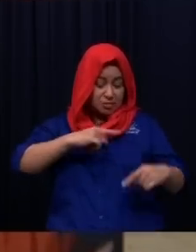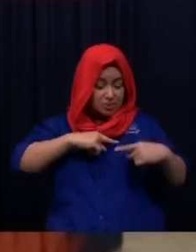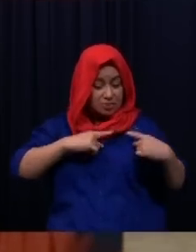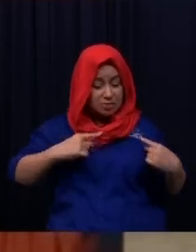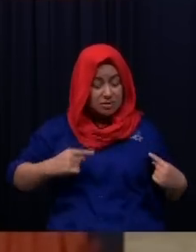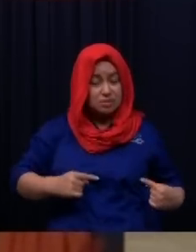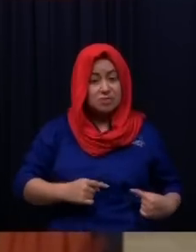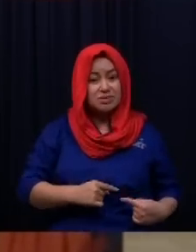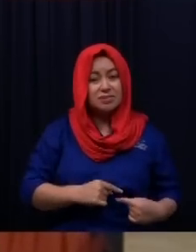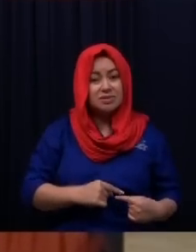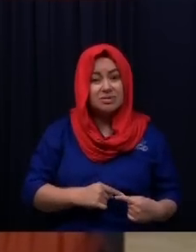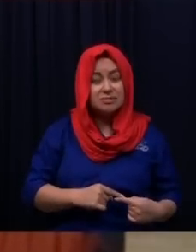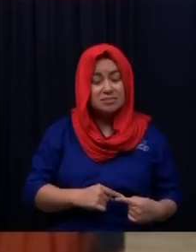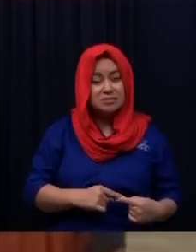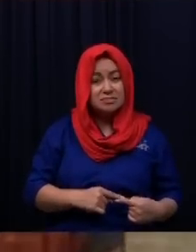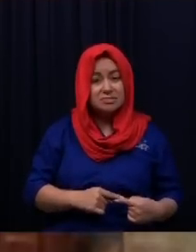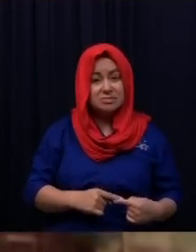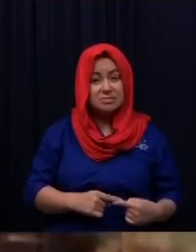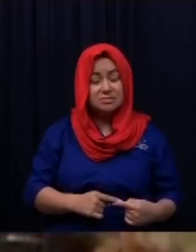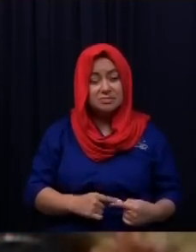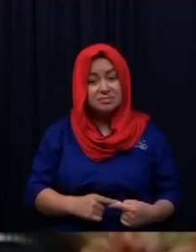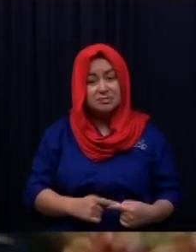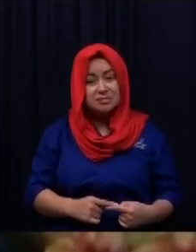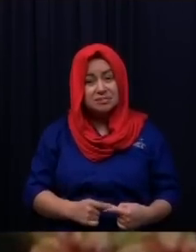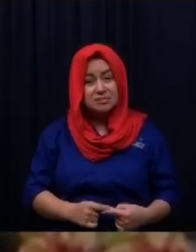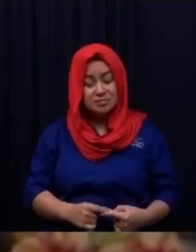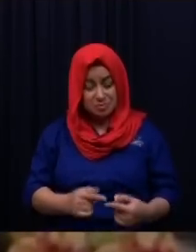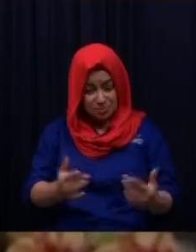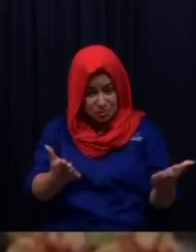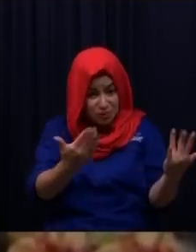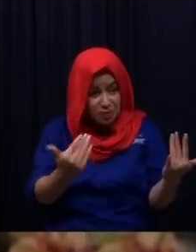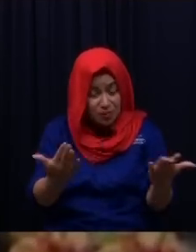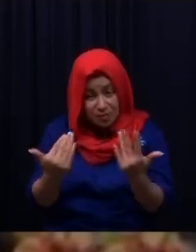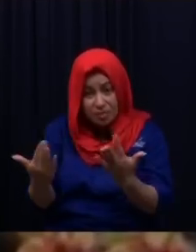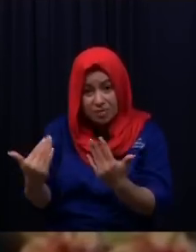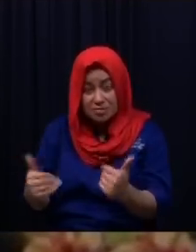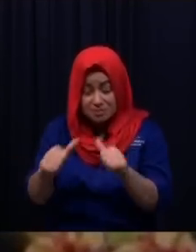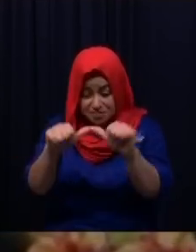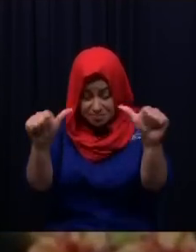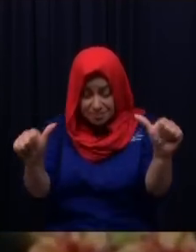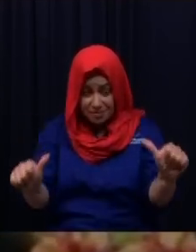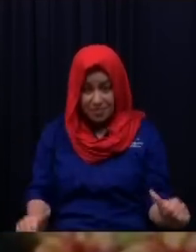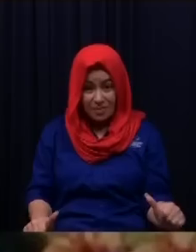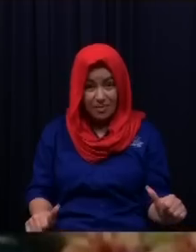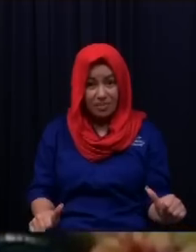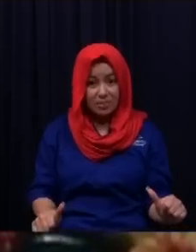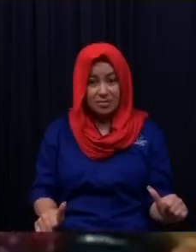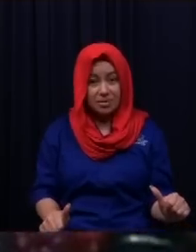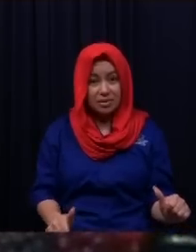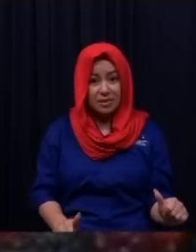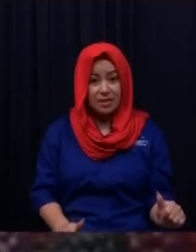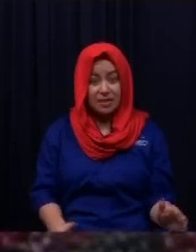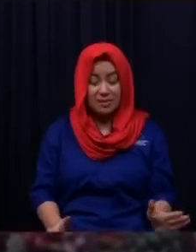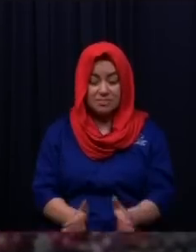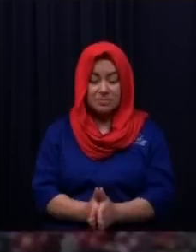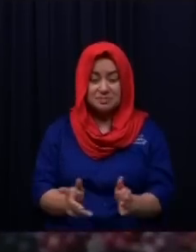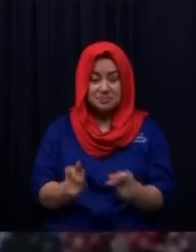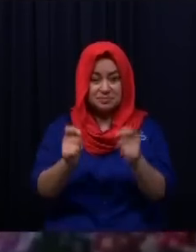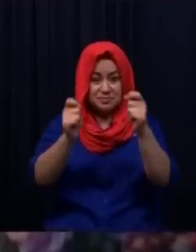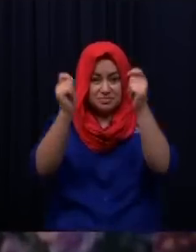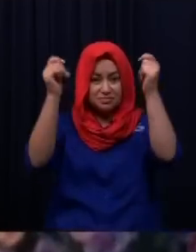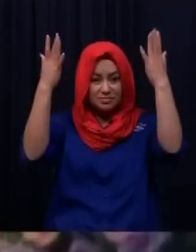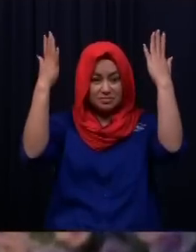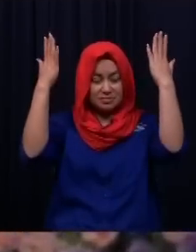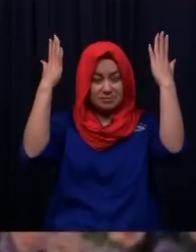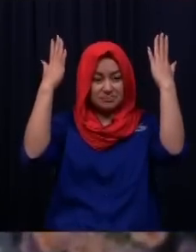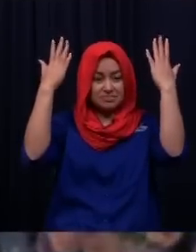pasar aquí al frente. Bienvenido. Aleluya, ahí viene una persona. Aleluya, le damos